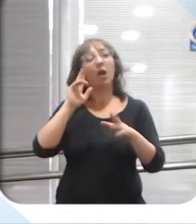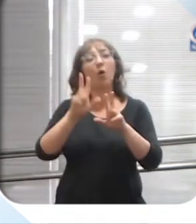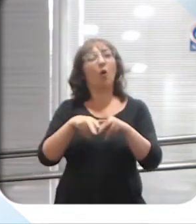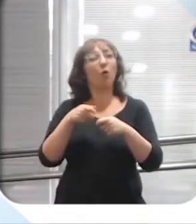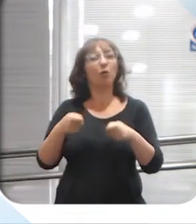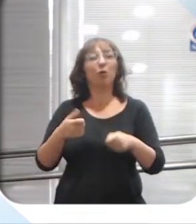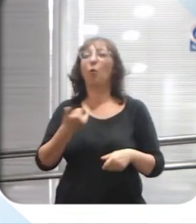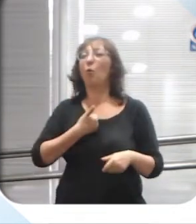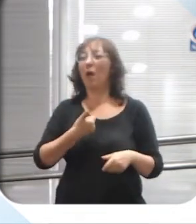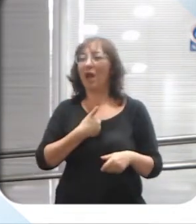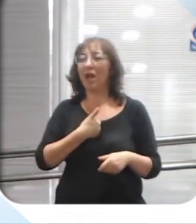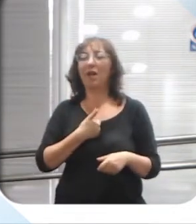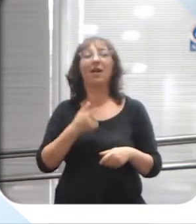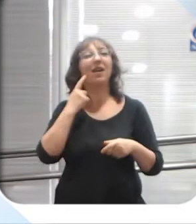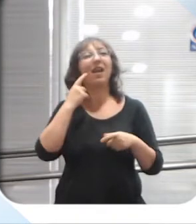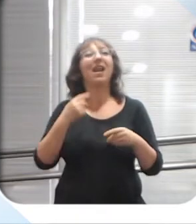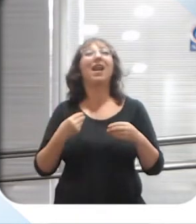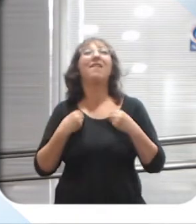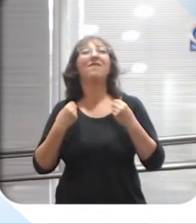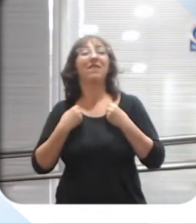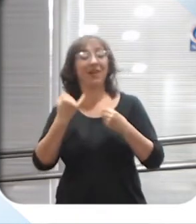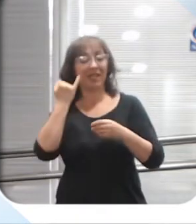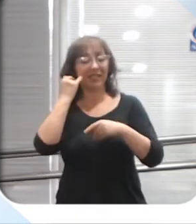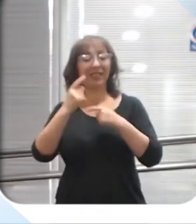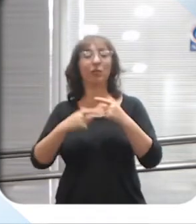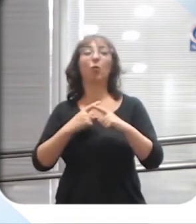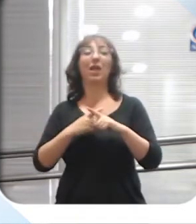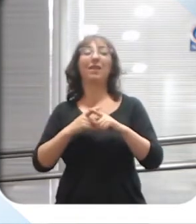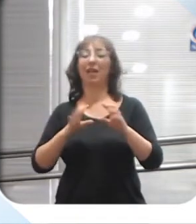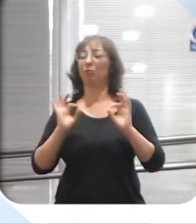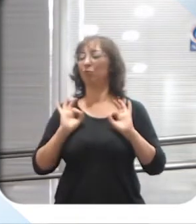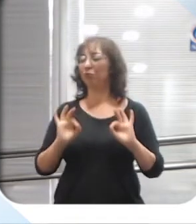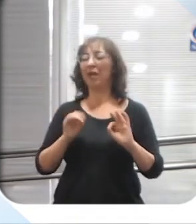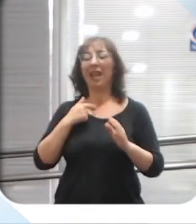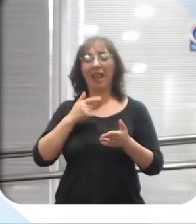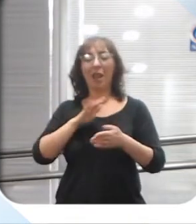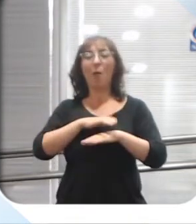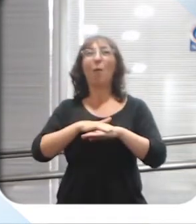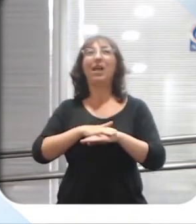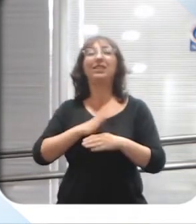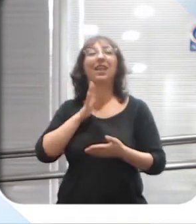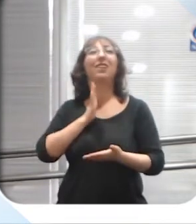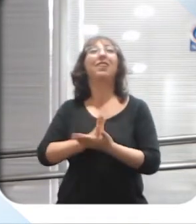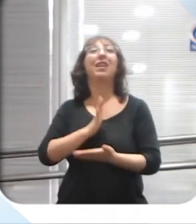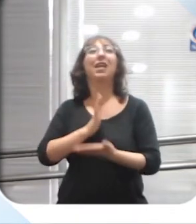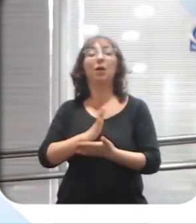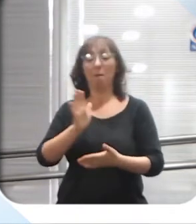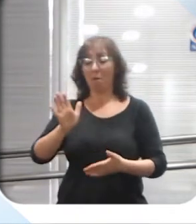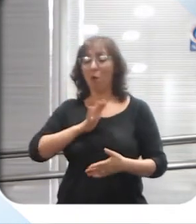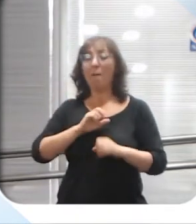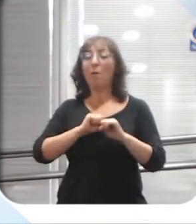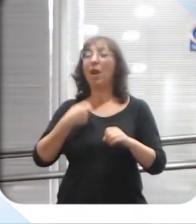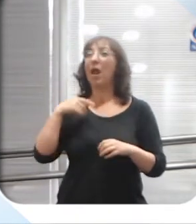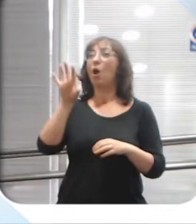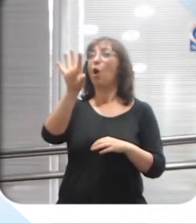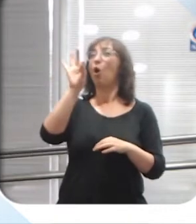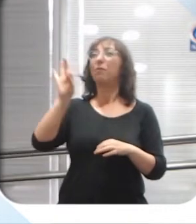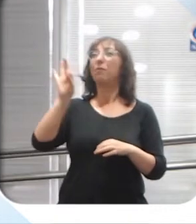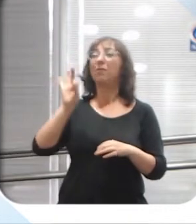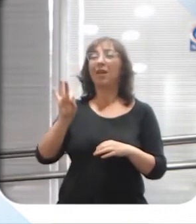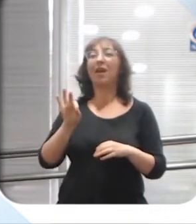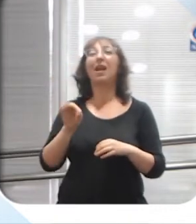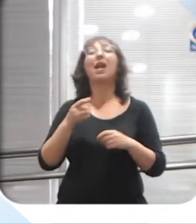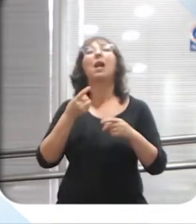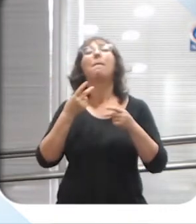que sacábamos? Que obviamente el vivir una sexualidad plena, basada en derechos, hacía que las mujeres pudieran optar